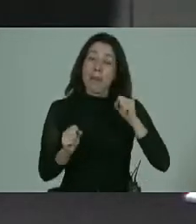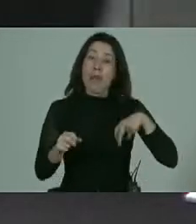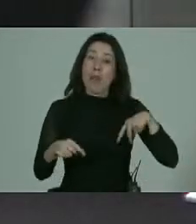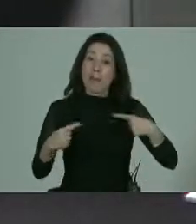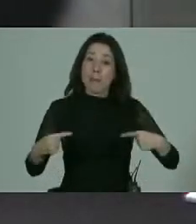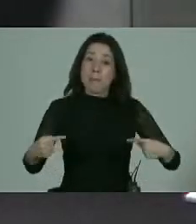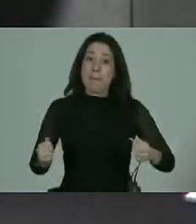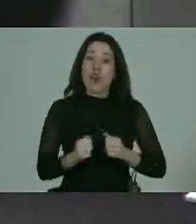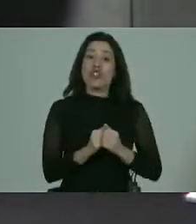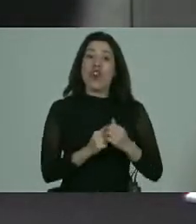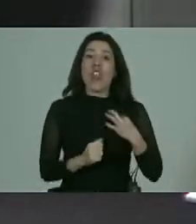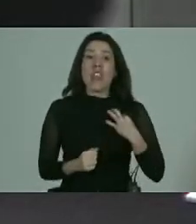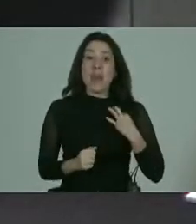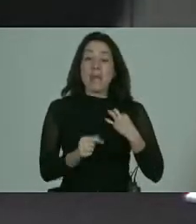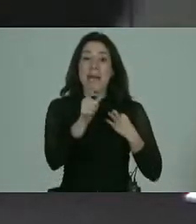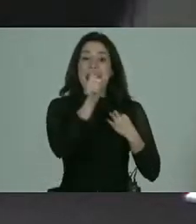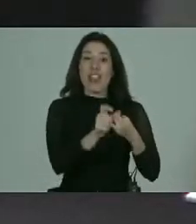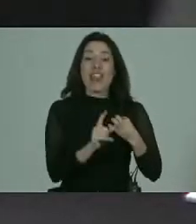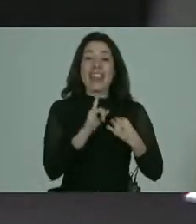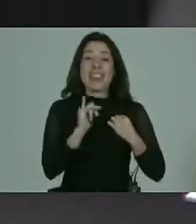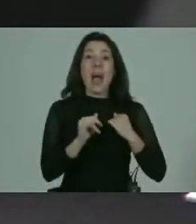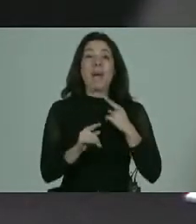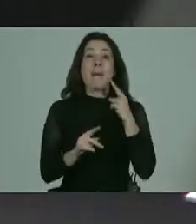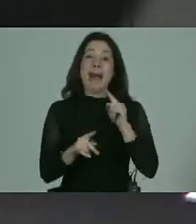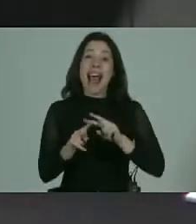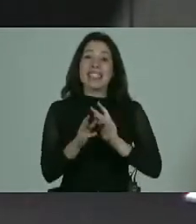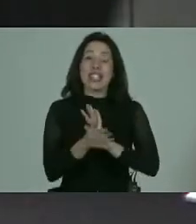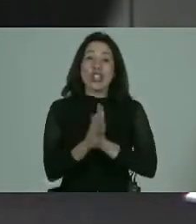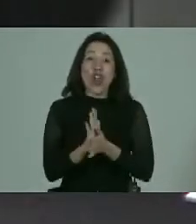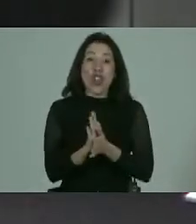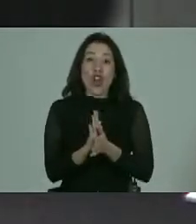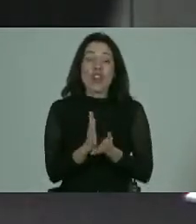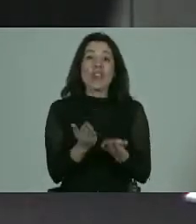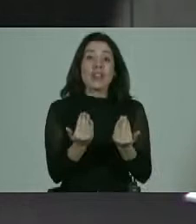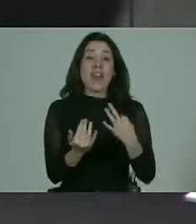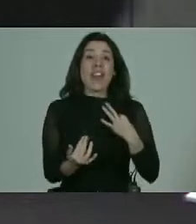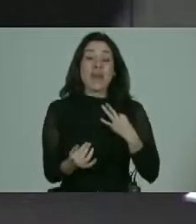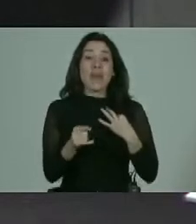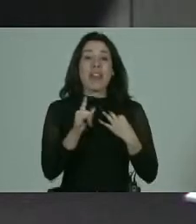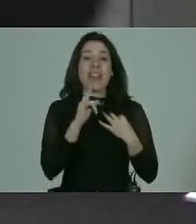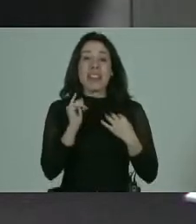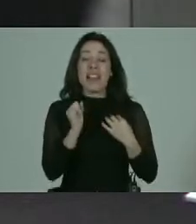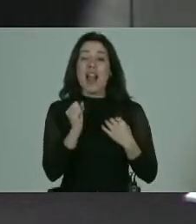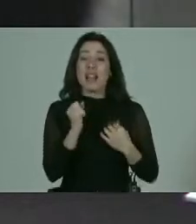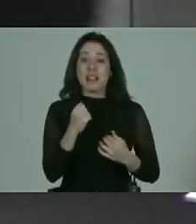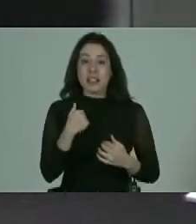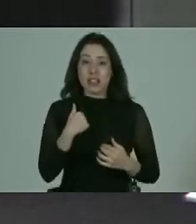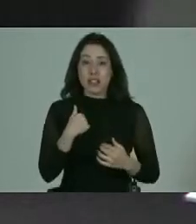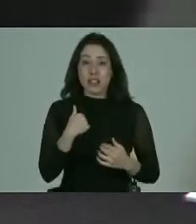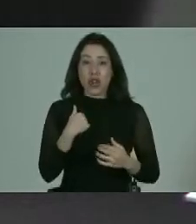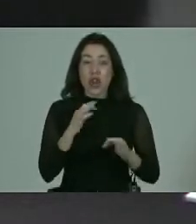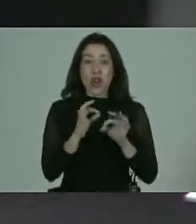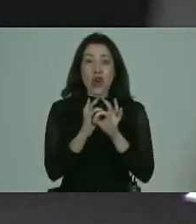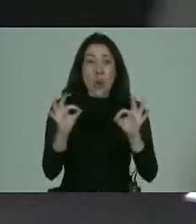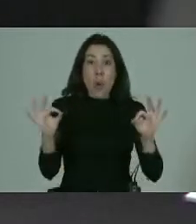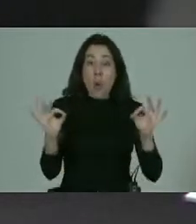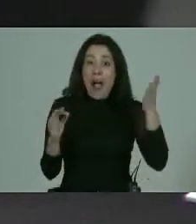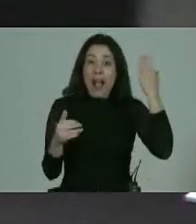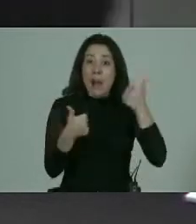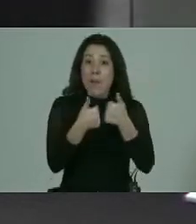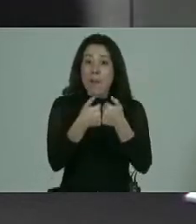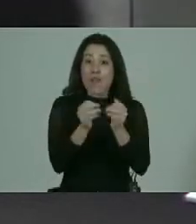dependo de ella y para hacer todo lo que tengo que hacer dependo de ella incluso y quiero nunca ha tenido una polola